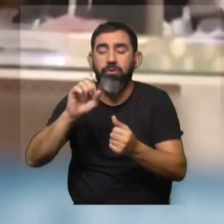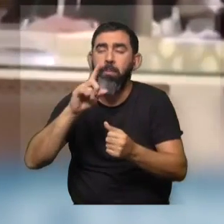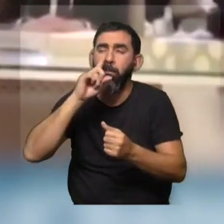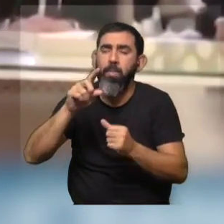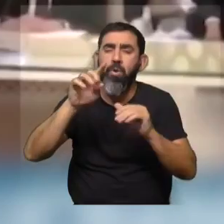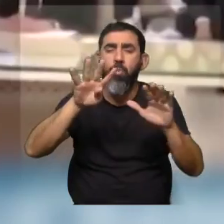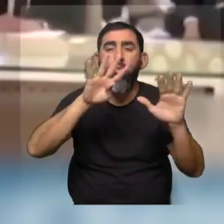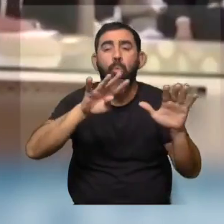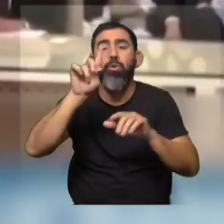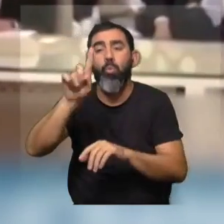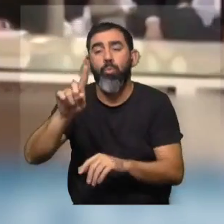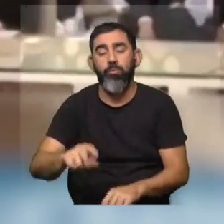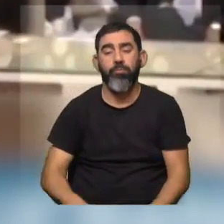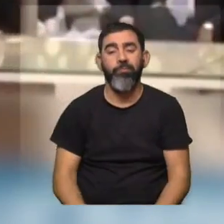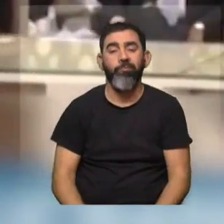1991